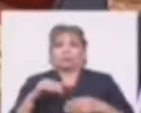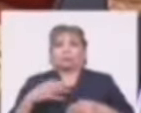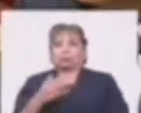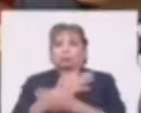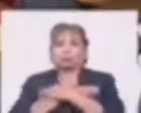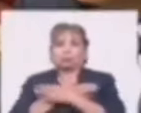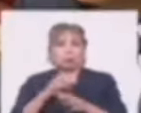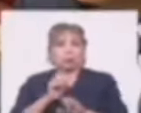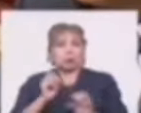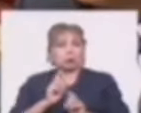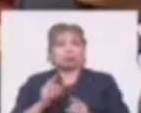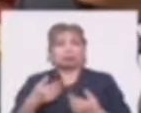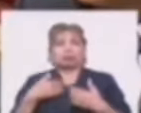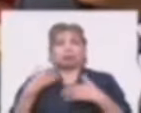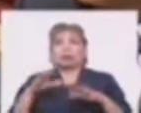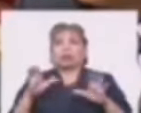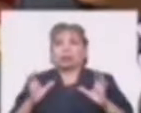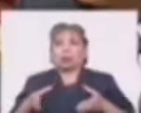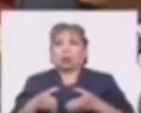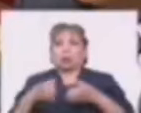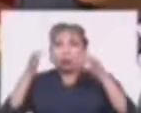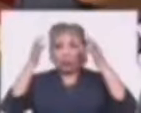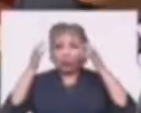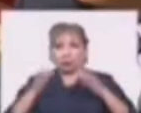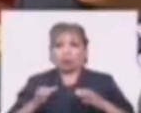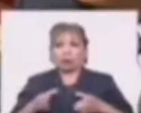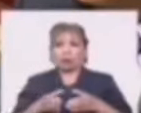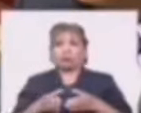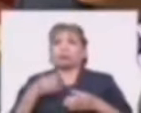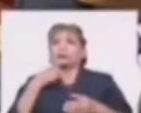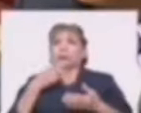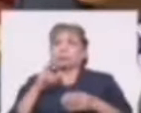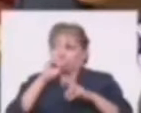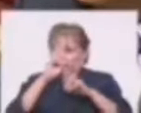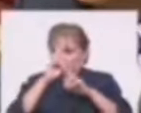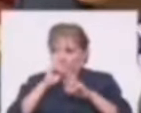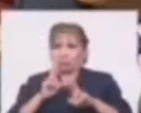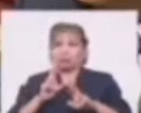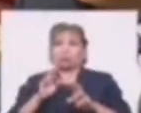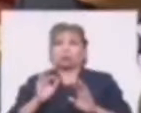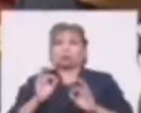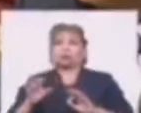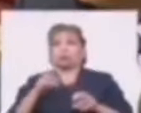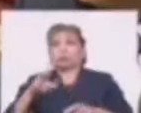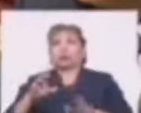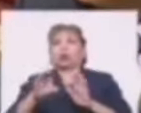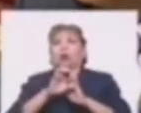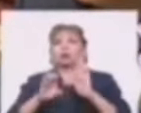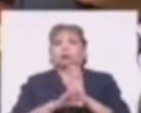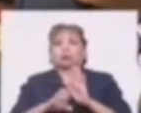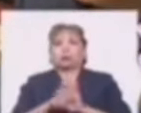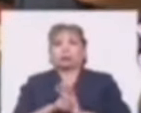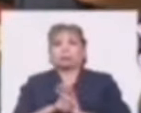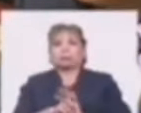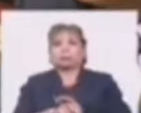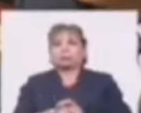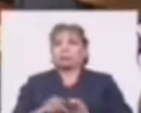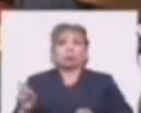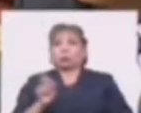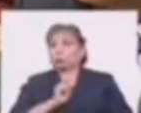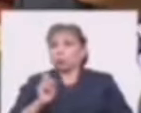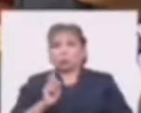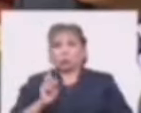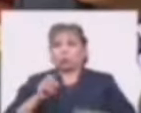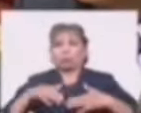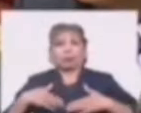por edad. El Congreso, lo decimos con el mayor respeto por sus facultades constitucionales, no